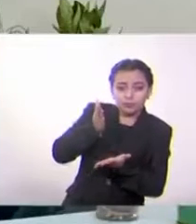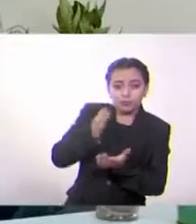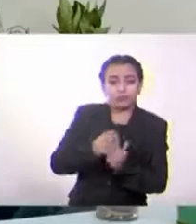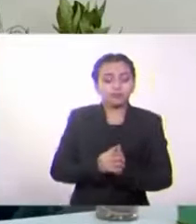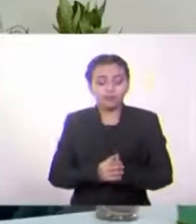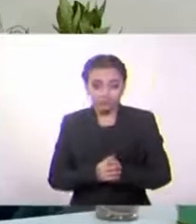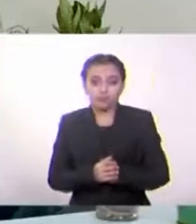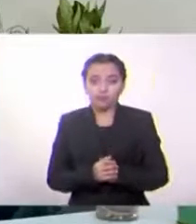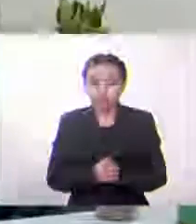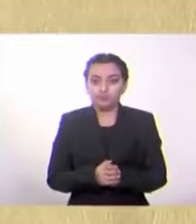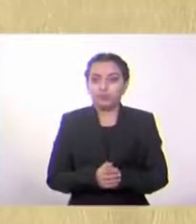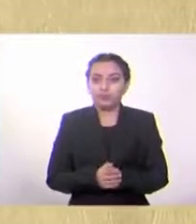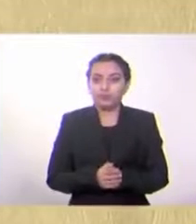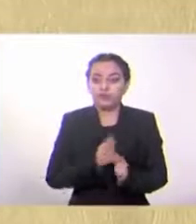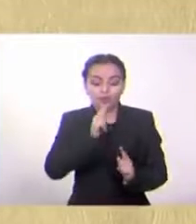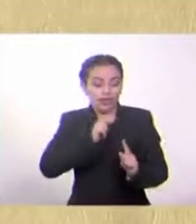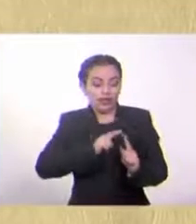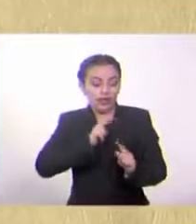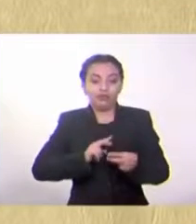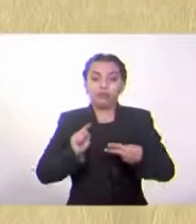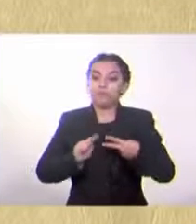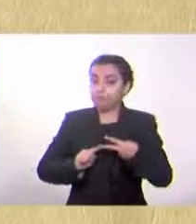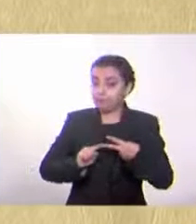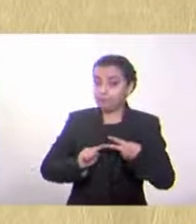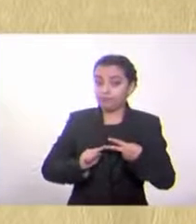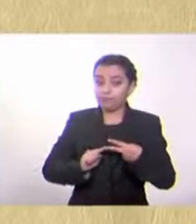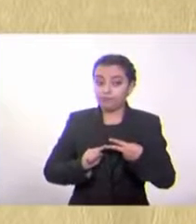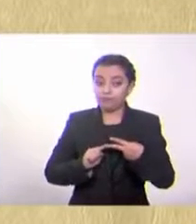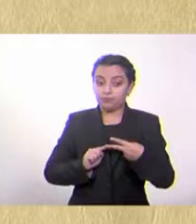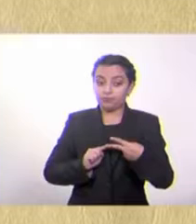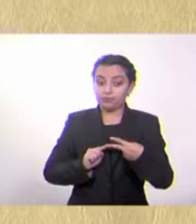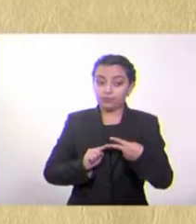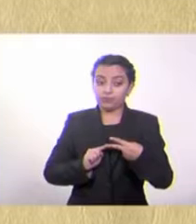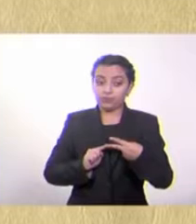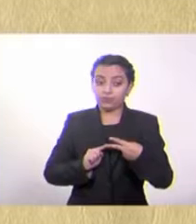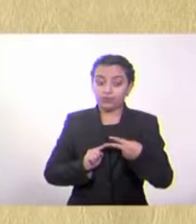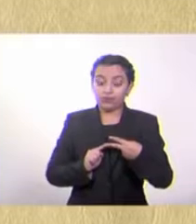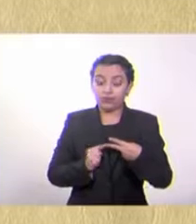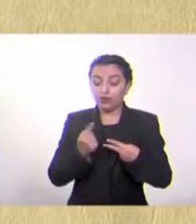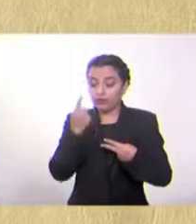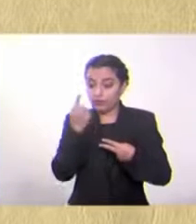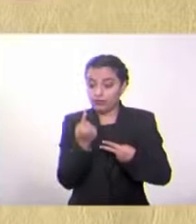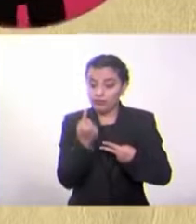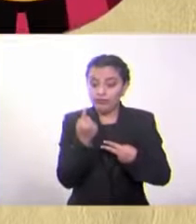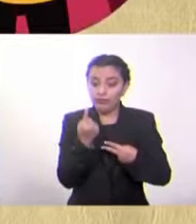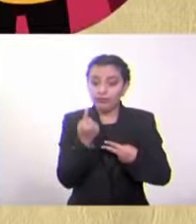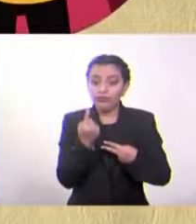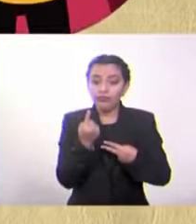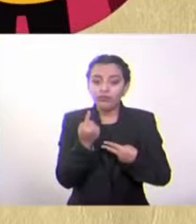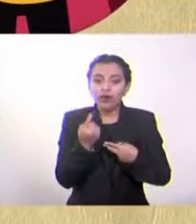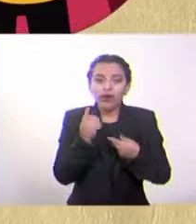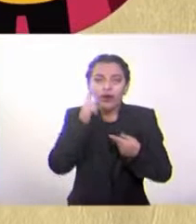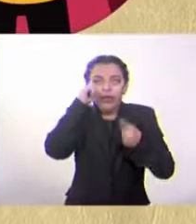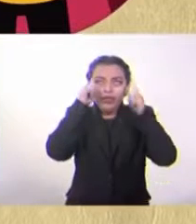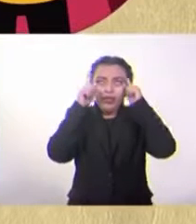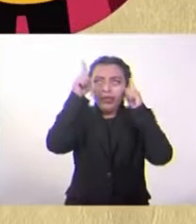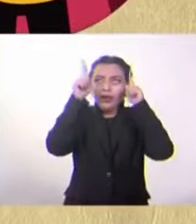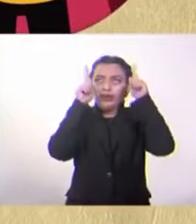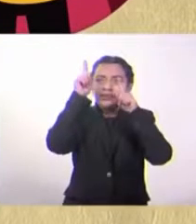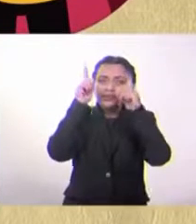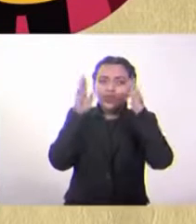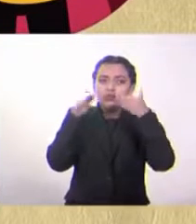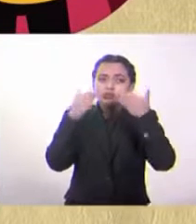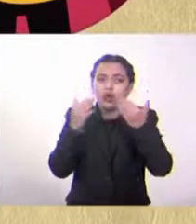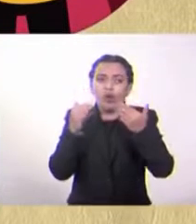cosas. La característica número 2 vendría a ser que los personajes de los mitos son dioses, semidioses o